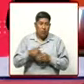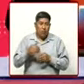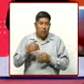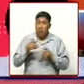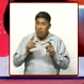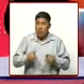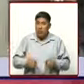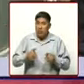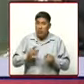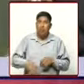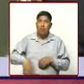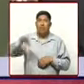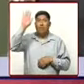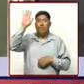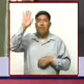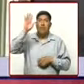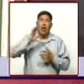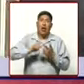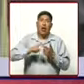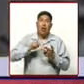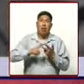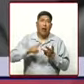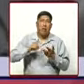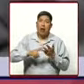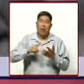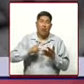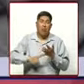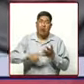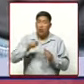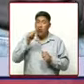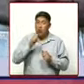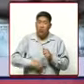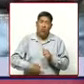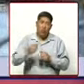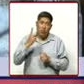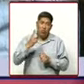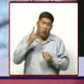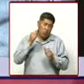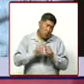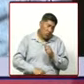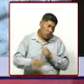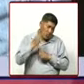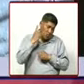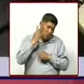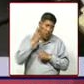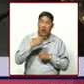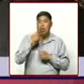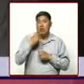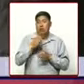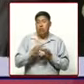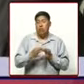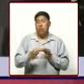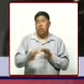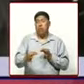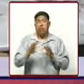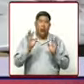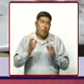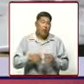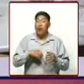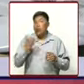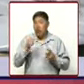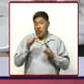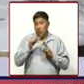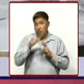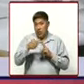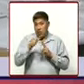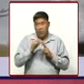las personas tienen que decir uno por uno cada parlamentario su voto, argumentarlo, por eso es que se alarga. Bueno, hay la otra